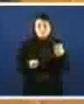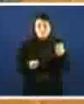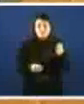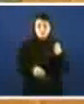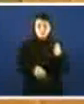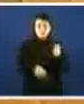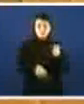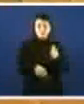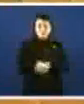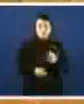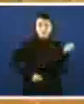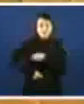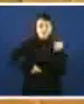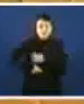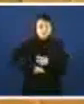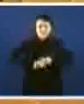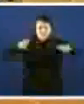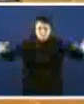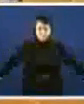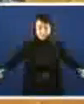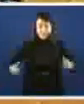destes orzamentos, que boa falta lle fai,